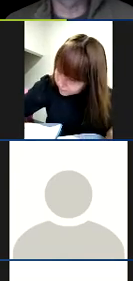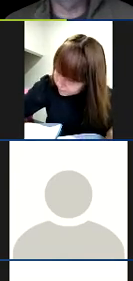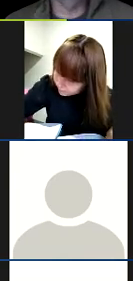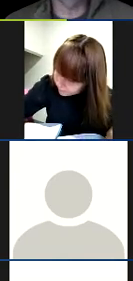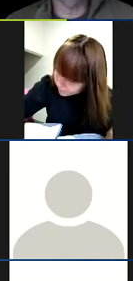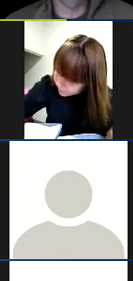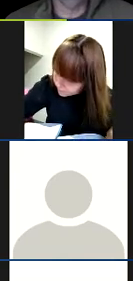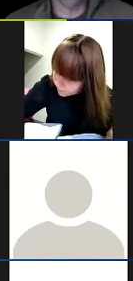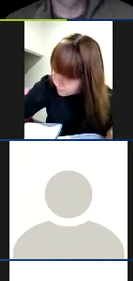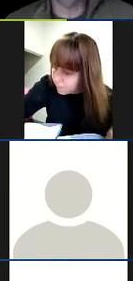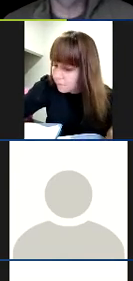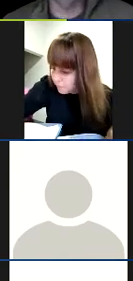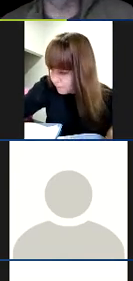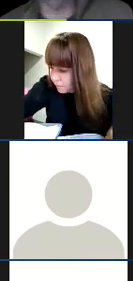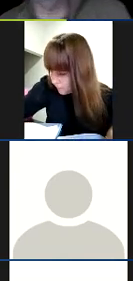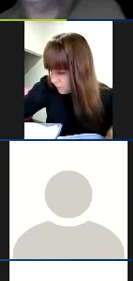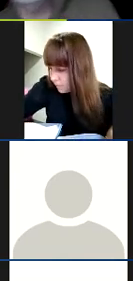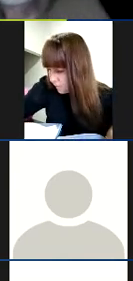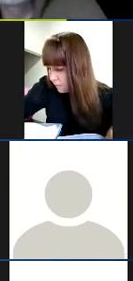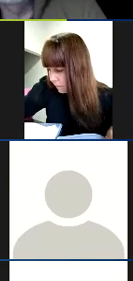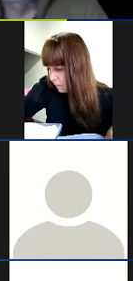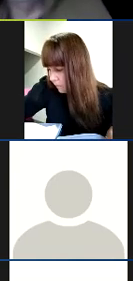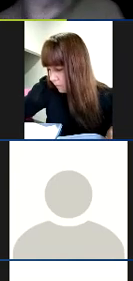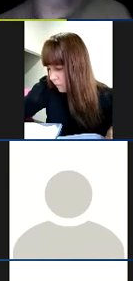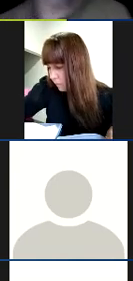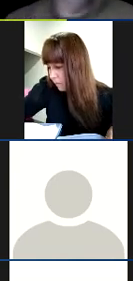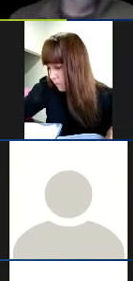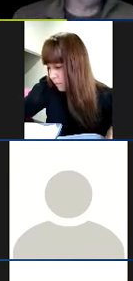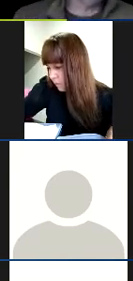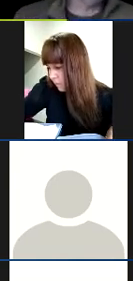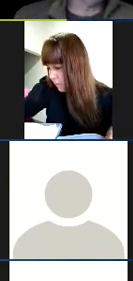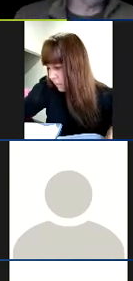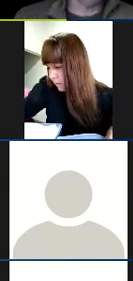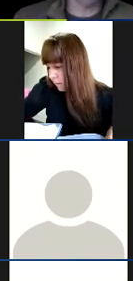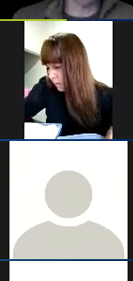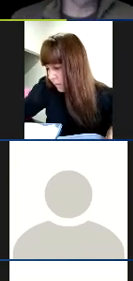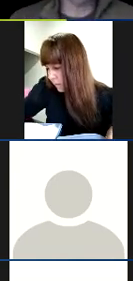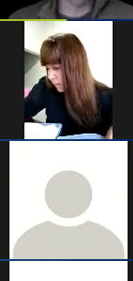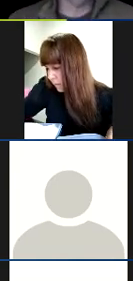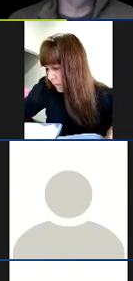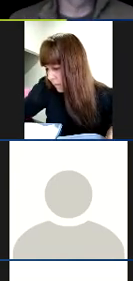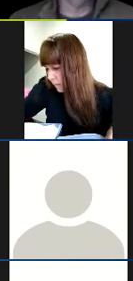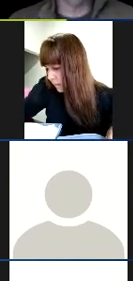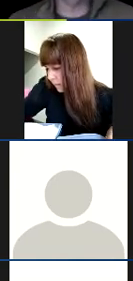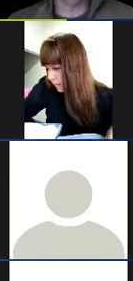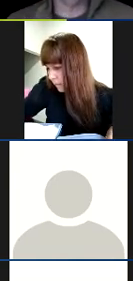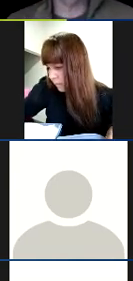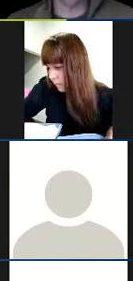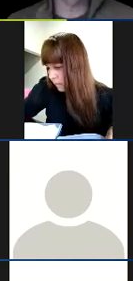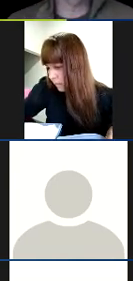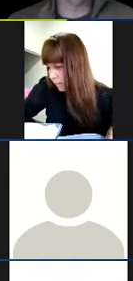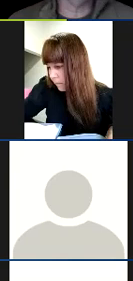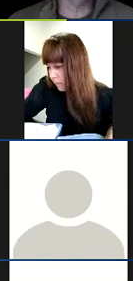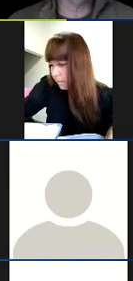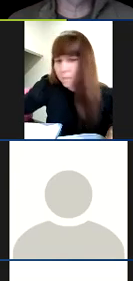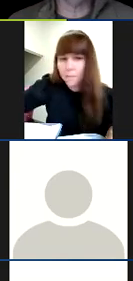los terceros del soporte de las pérdidas y del tipo de sociedad que tengamos. Después dice, cláusulas facultativas para establecer los derechos y obligaciones de